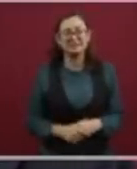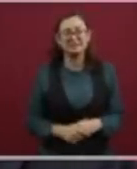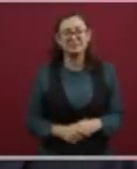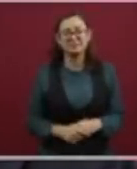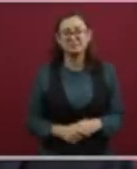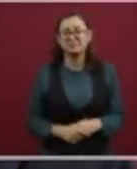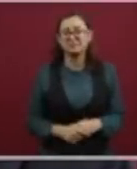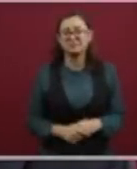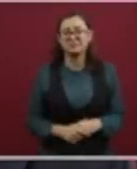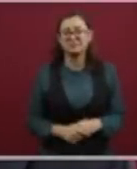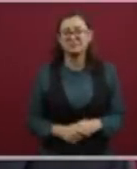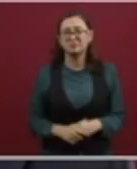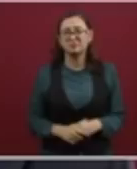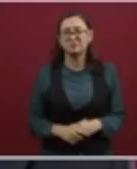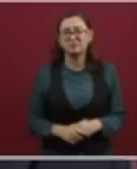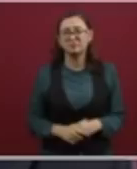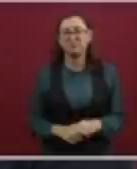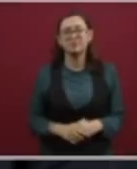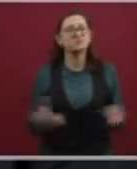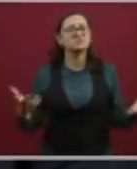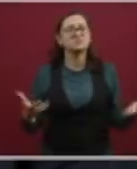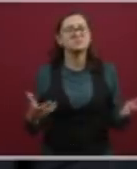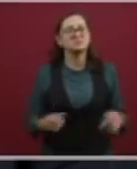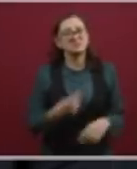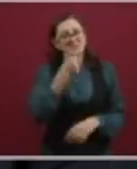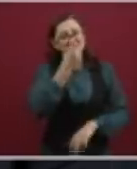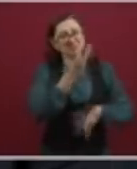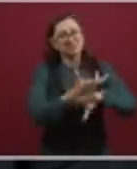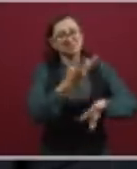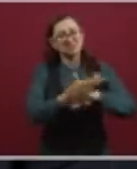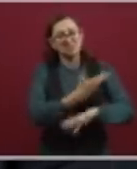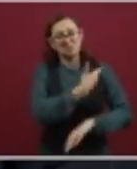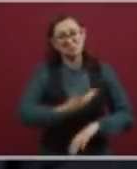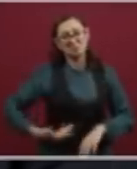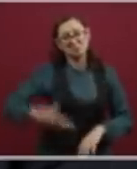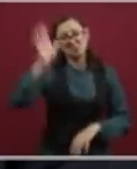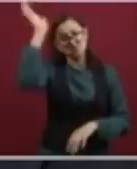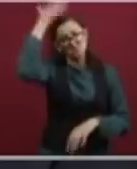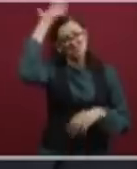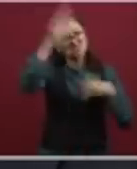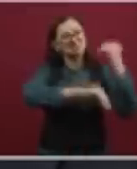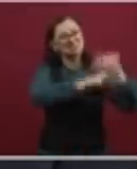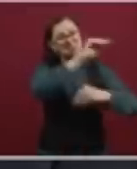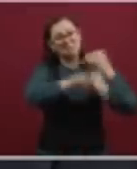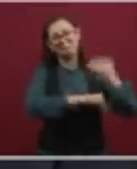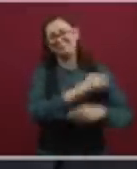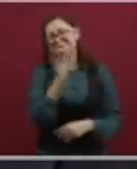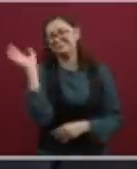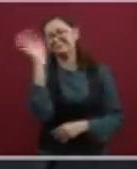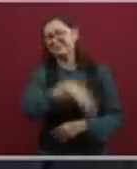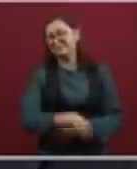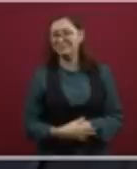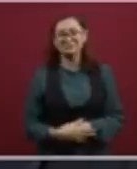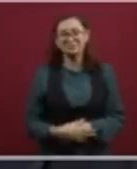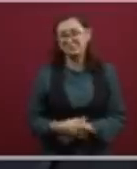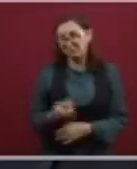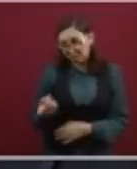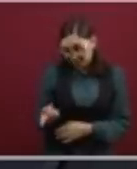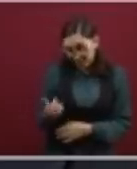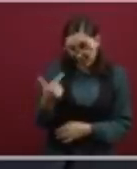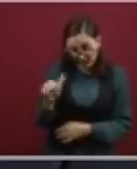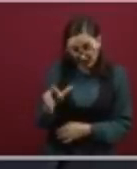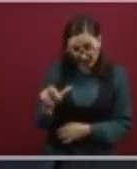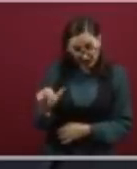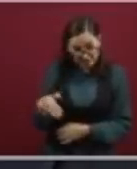me quiero pelear. No nos vamos a pelear con el presidente Trump, menos me voy a pelear aquí, pues, con Germán.